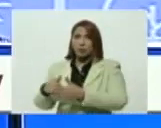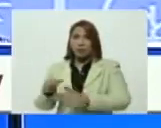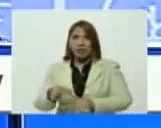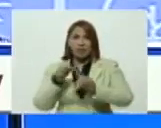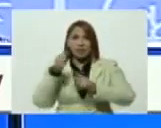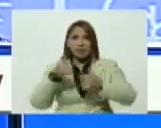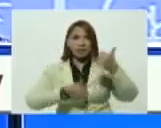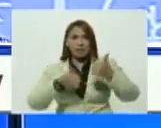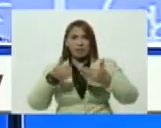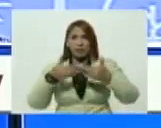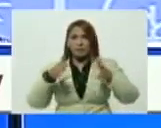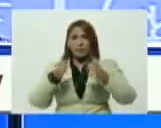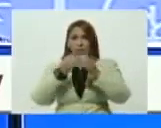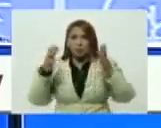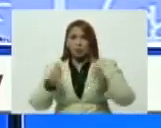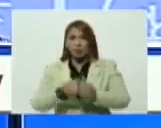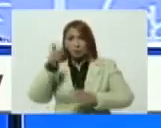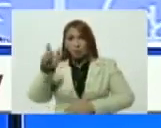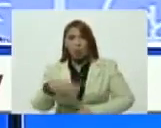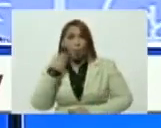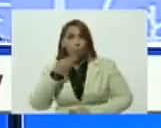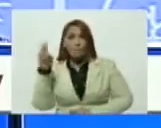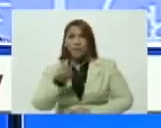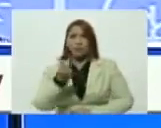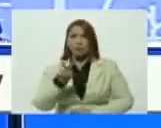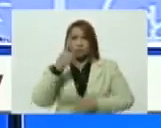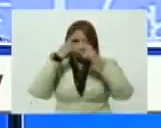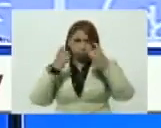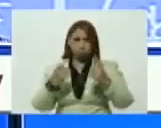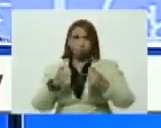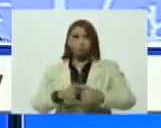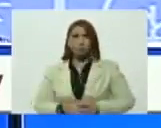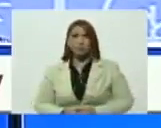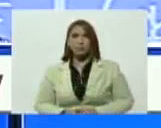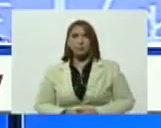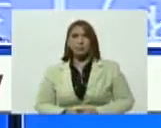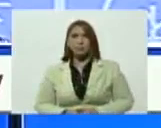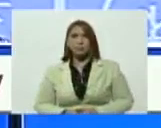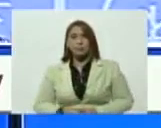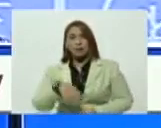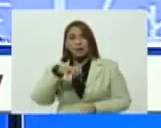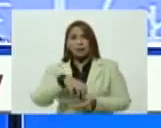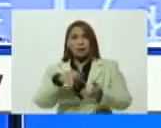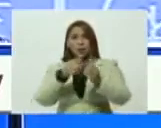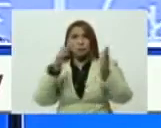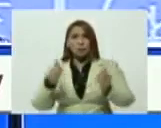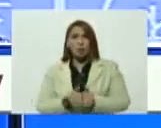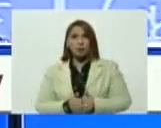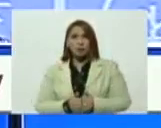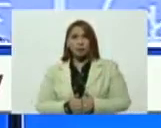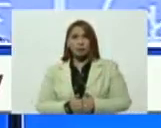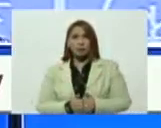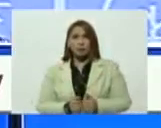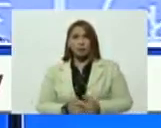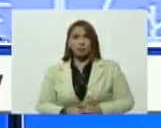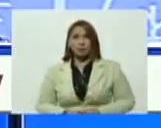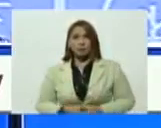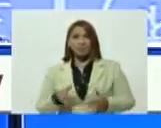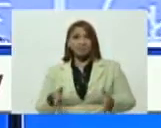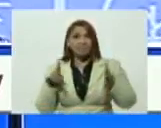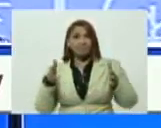Anzoátegui, este joven venezolano profesional del estado Anzoátegui